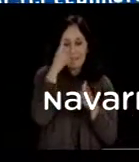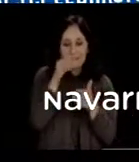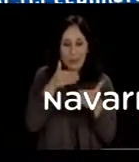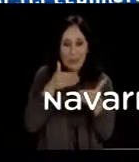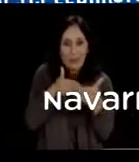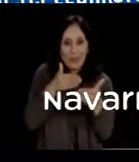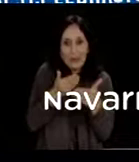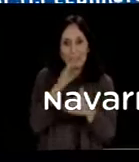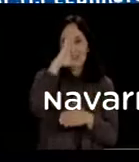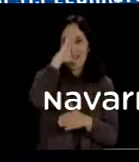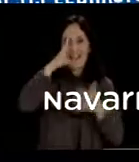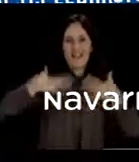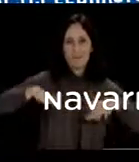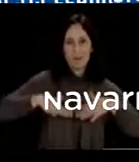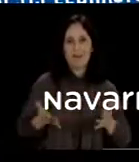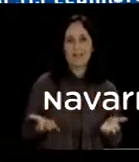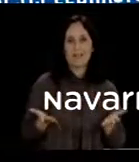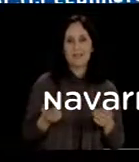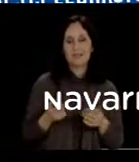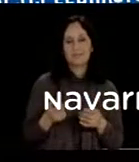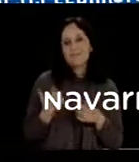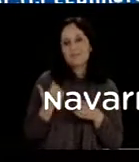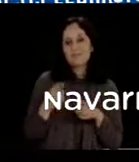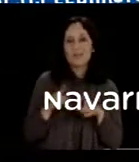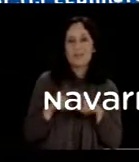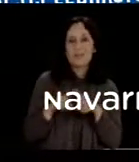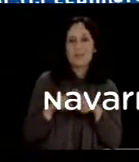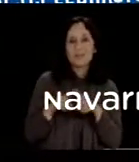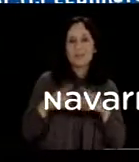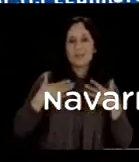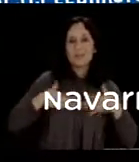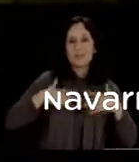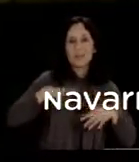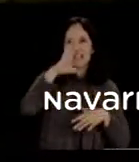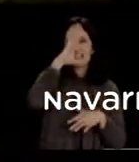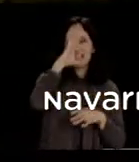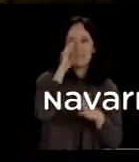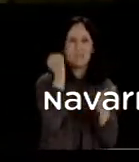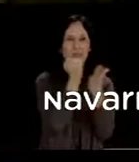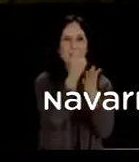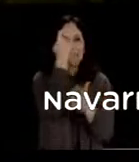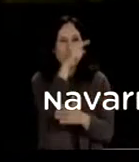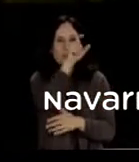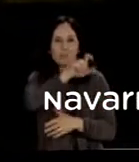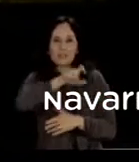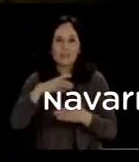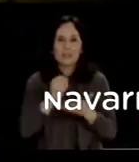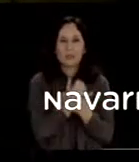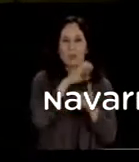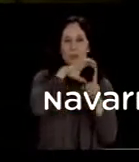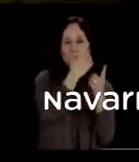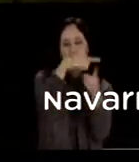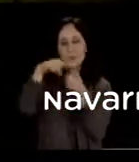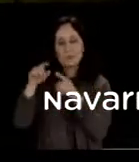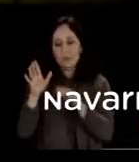Pero como más, no sé, más del pueblo. O sea, carnaval es muy estereotipado de toda la gente, de diferentes culturas, pero esto es